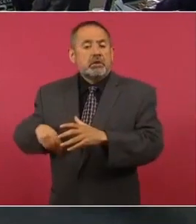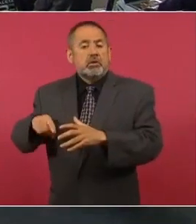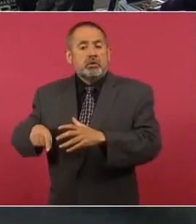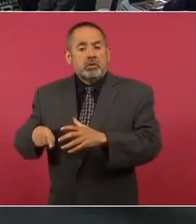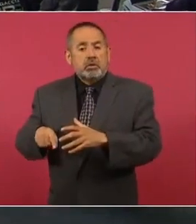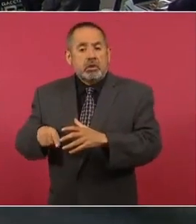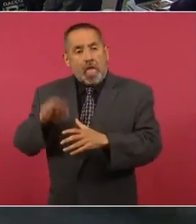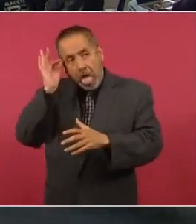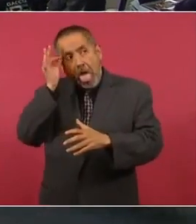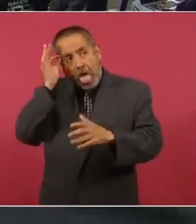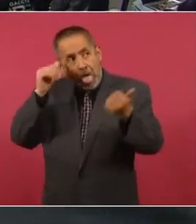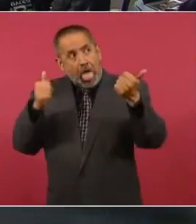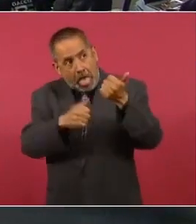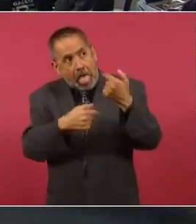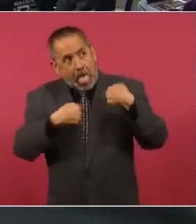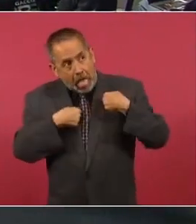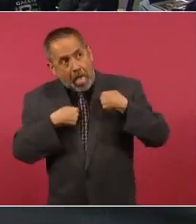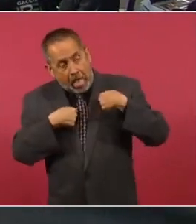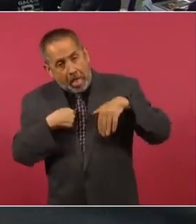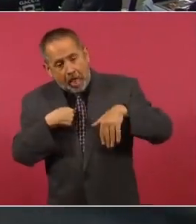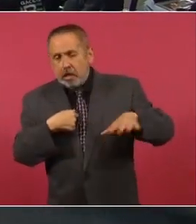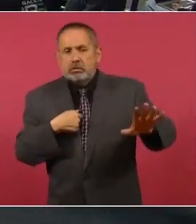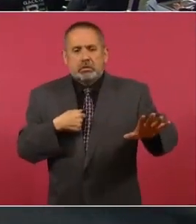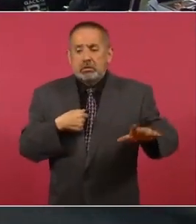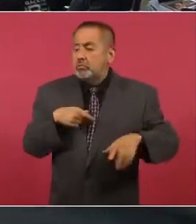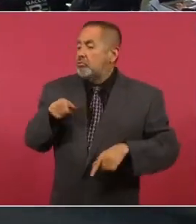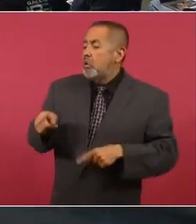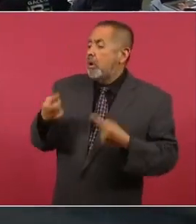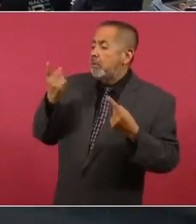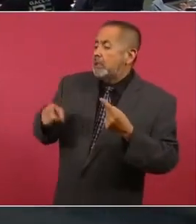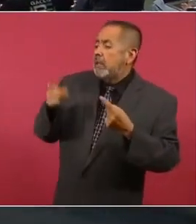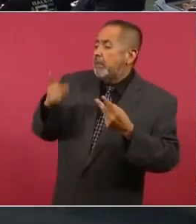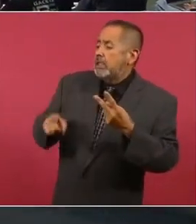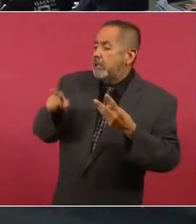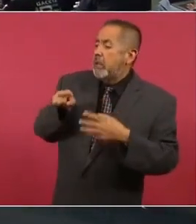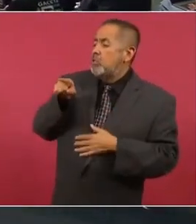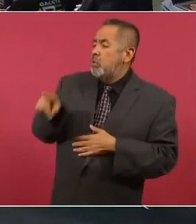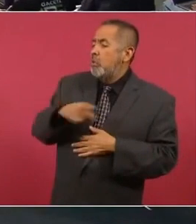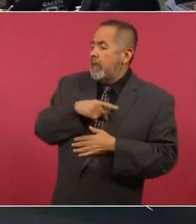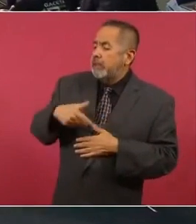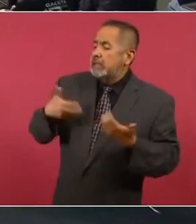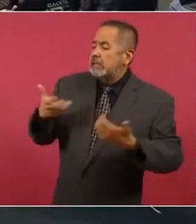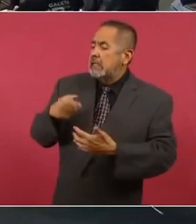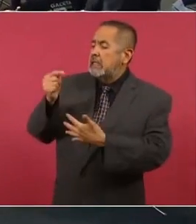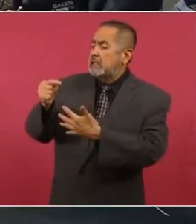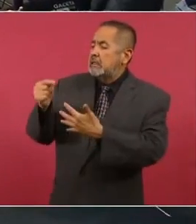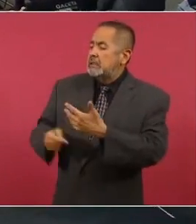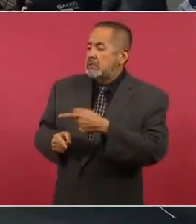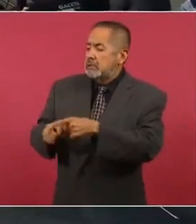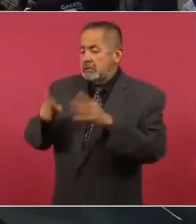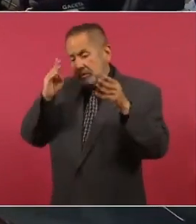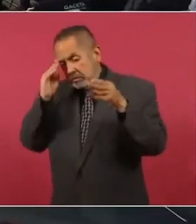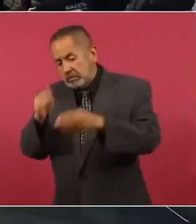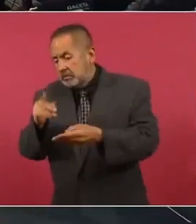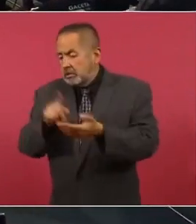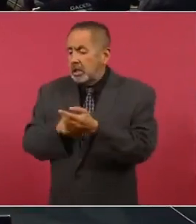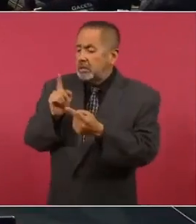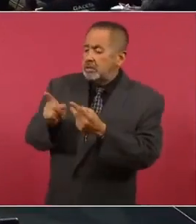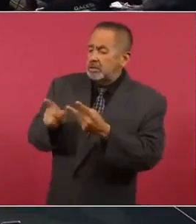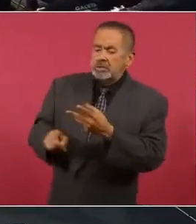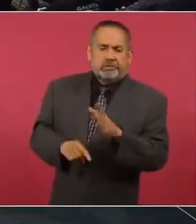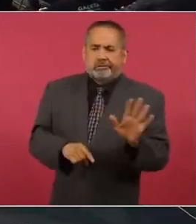sus empleados y nos van a venir a decir: te vas a dedicar únicamente a